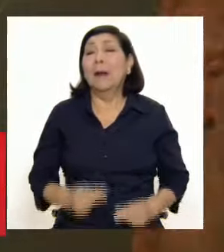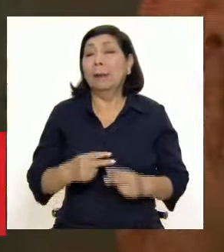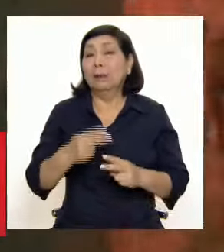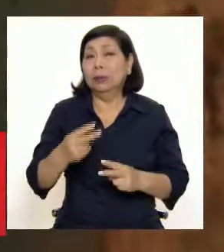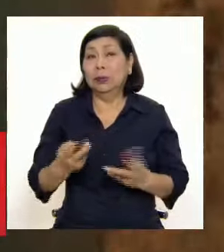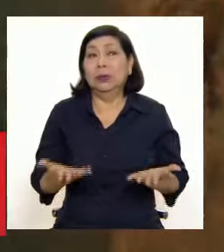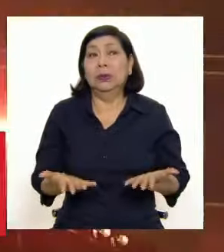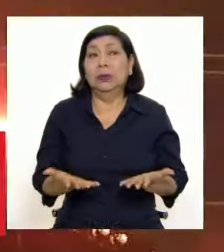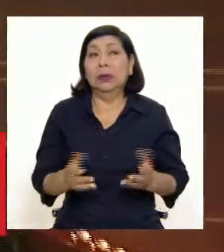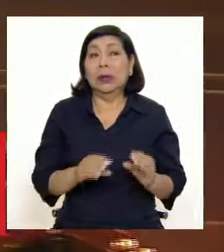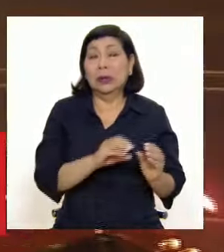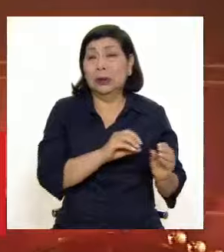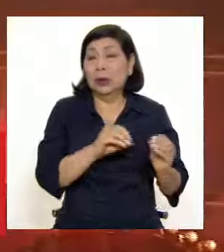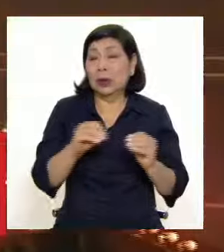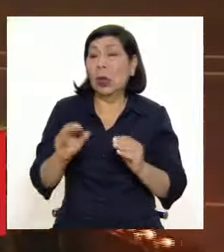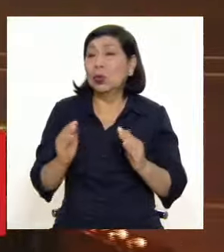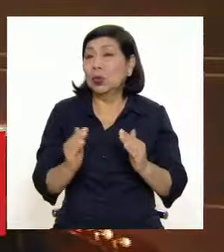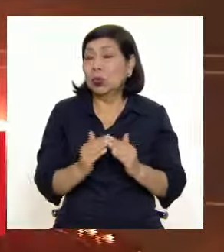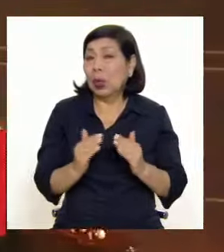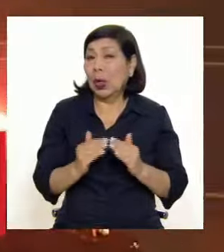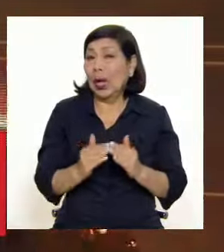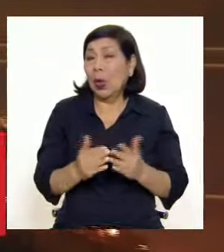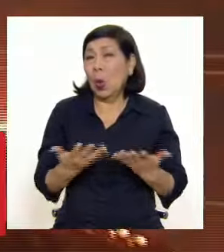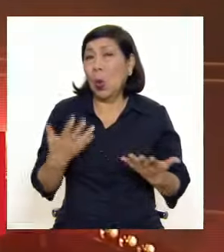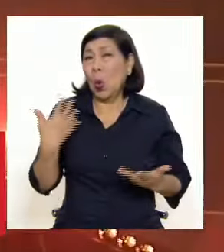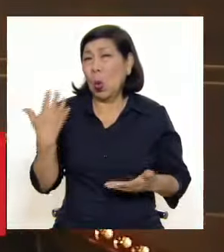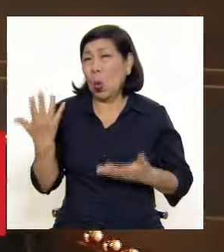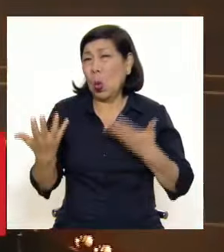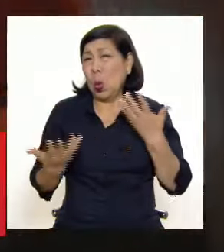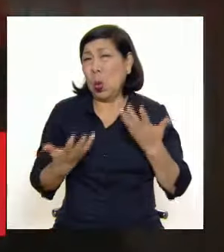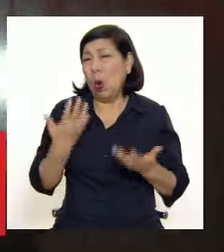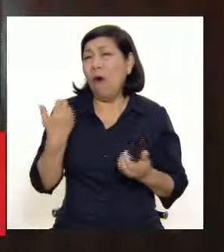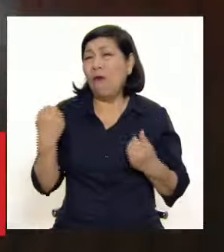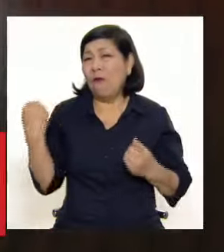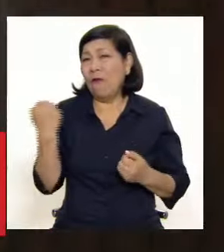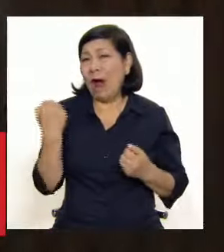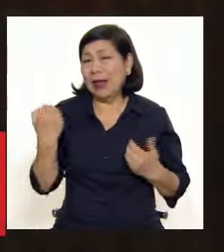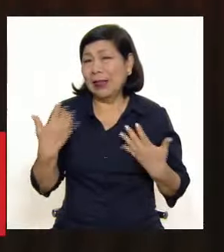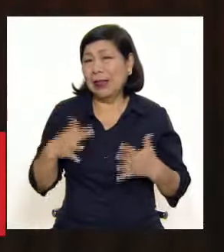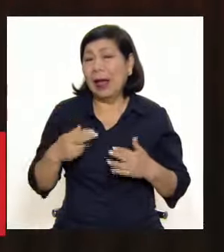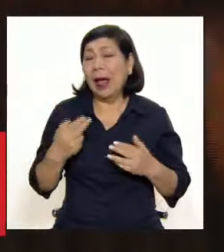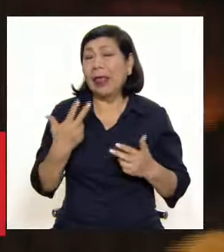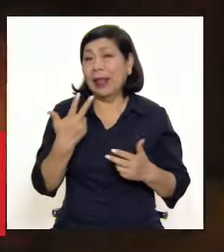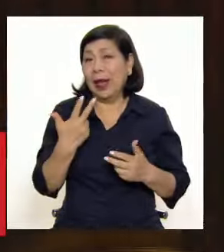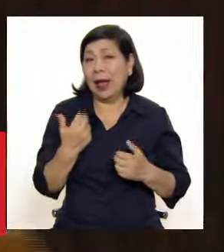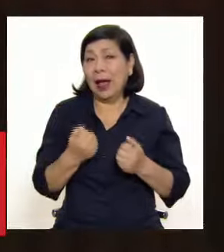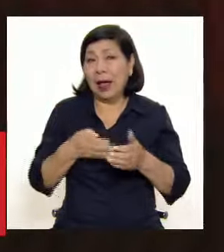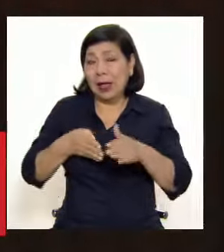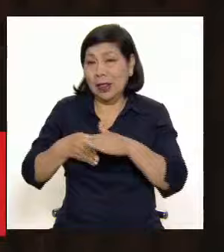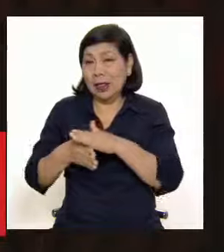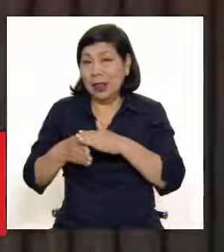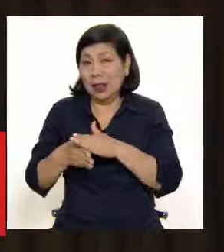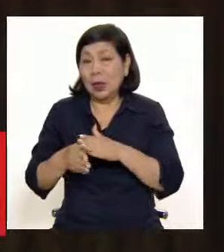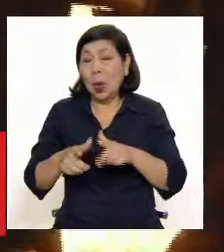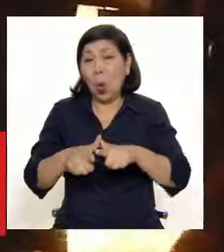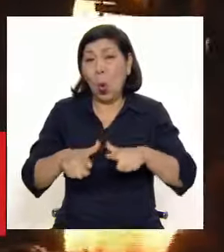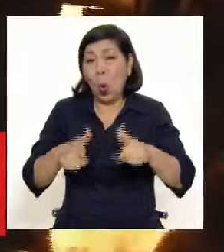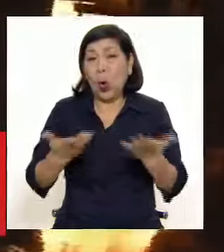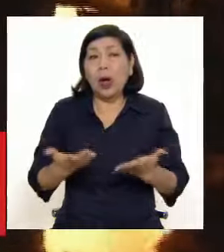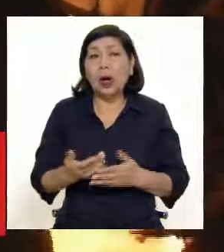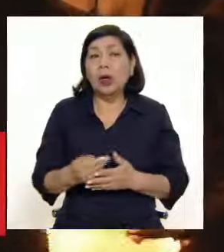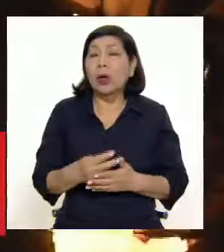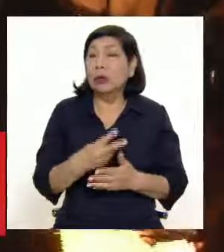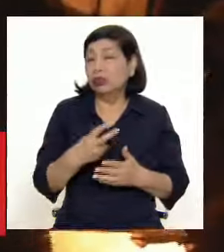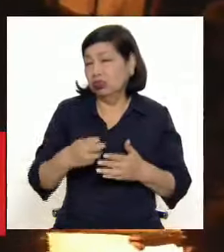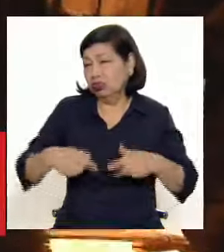vecinos debieron ser evacuados de sus viviendas ante la intensidad de las llamas, que afectó tres vehículos al interior del almacén de